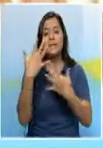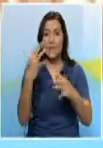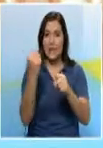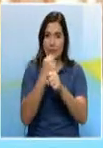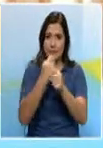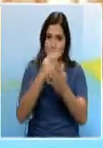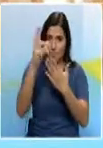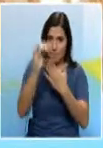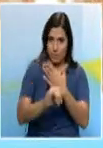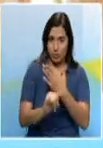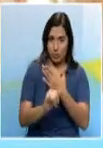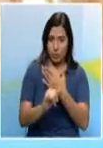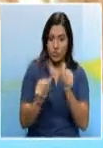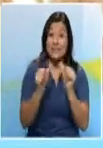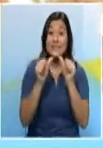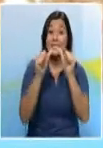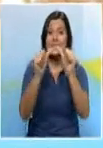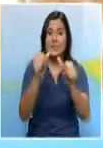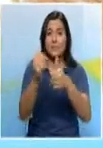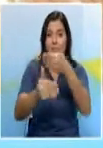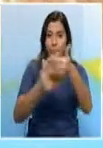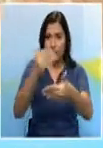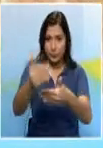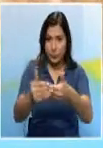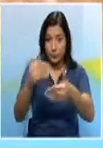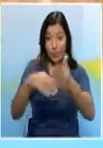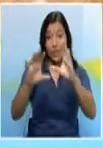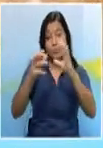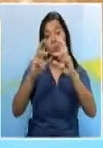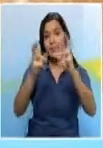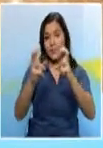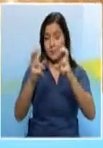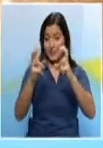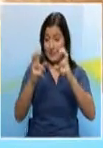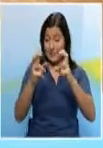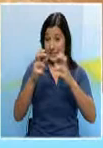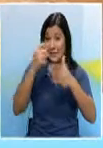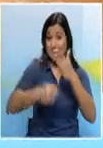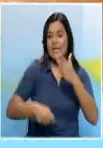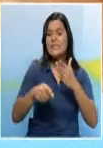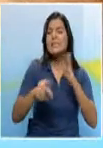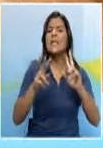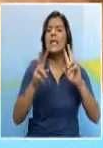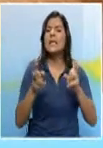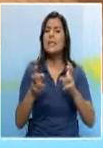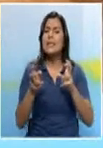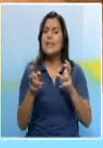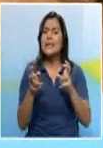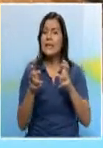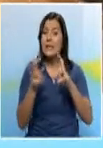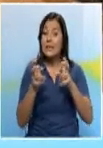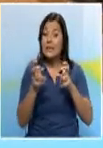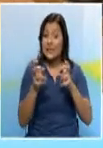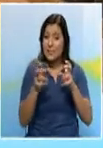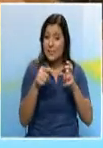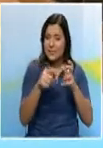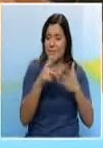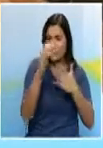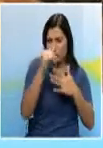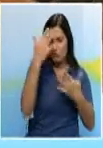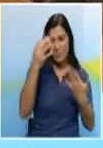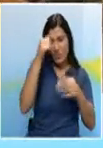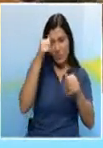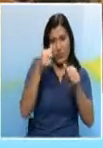proyecto que continúe tramitándose en la Comisión de Asuntos Hacendarios. El tema polémico, el punto más álgido de este proyecto,